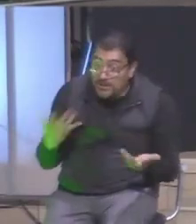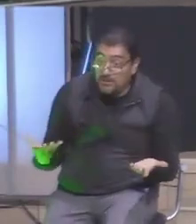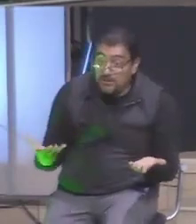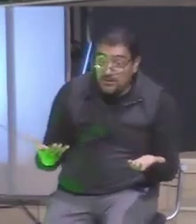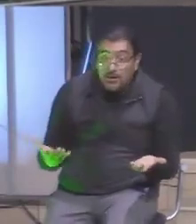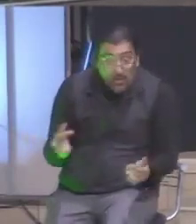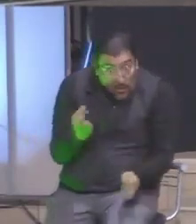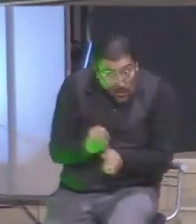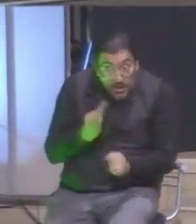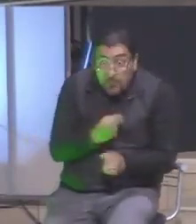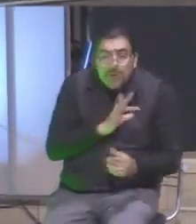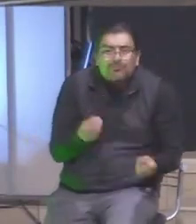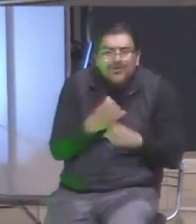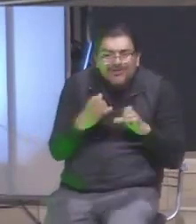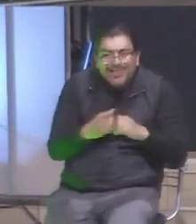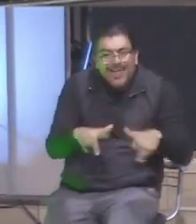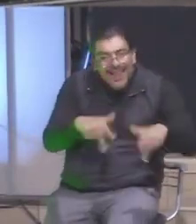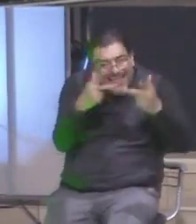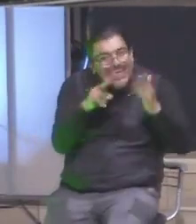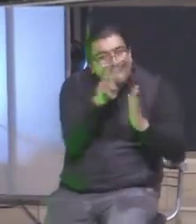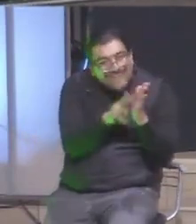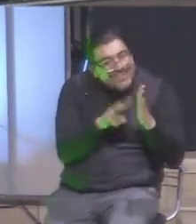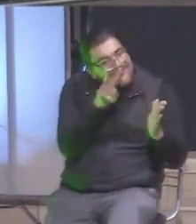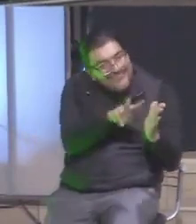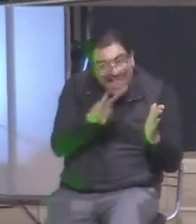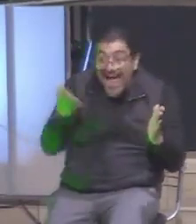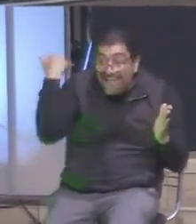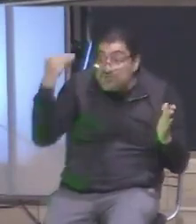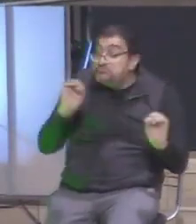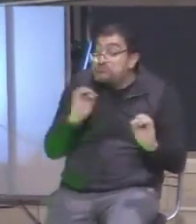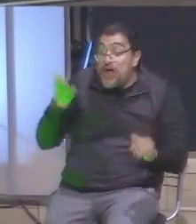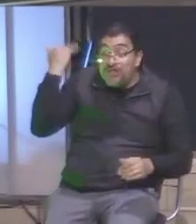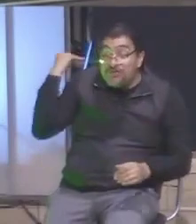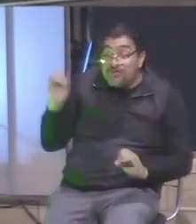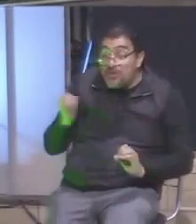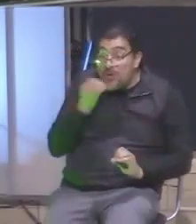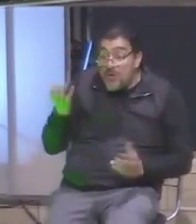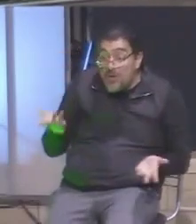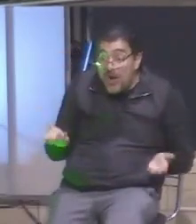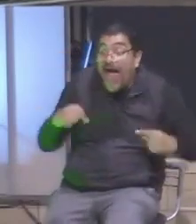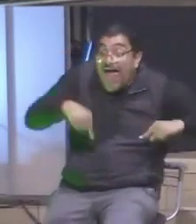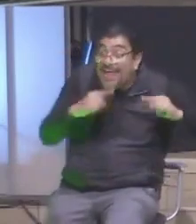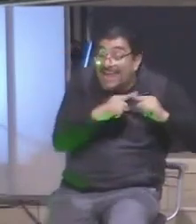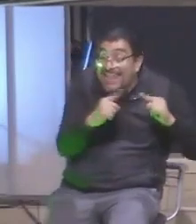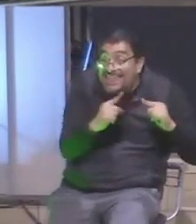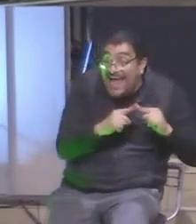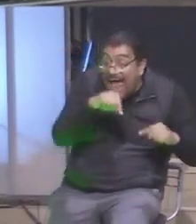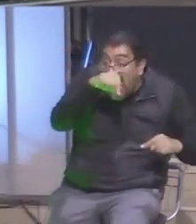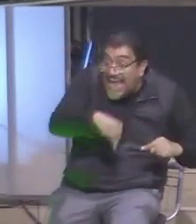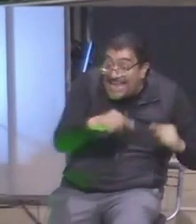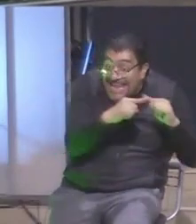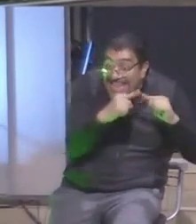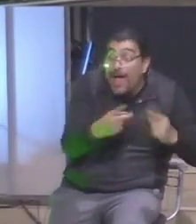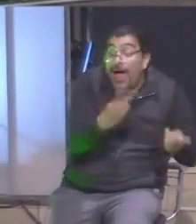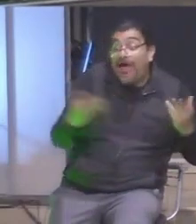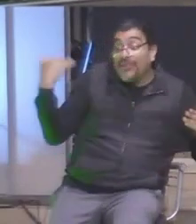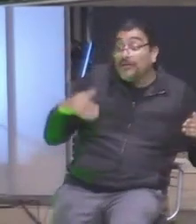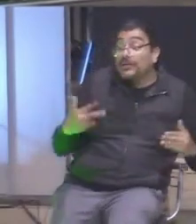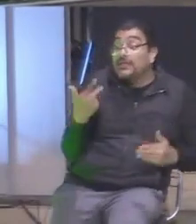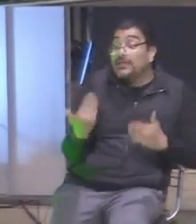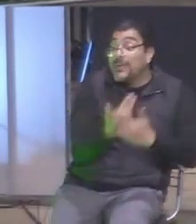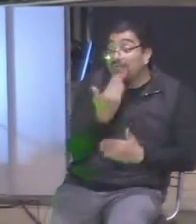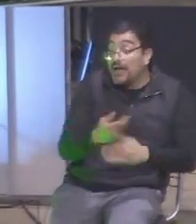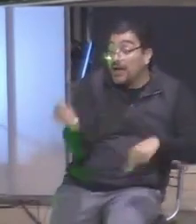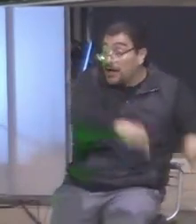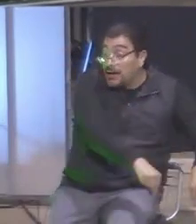hacer tantas cosas por línea antes acuerda la oración a las 7:30 aquí en la iglesia ahora lo puedes hacer